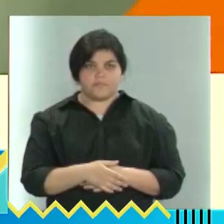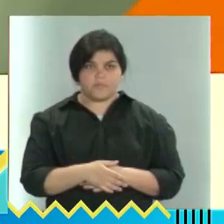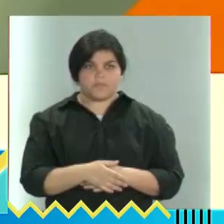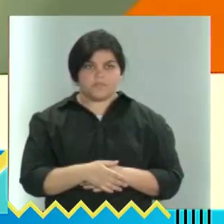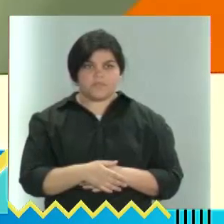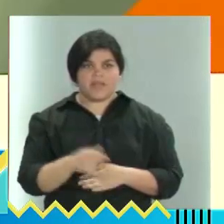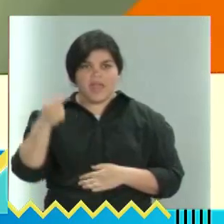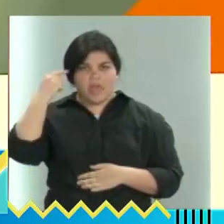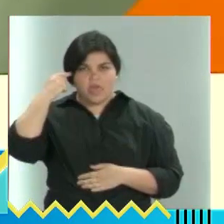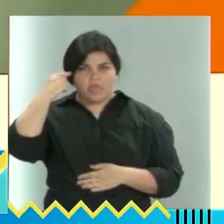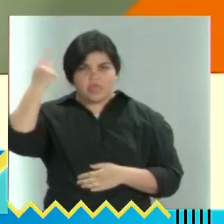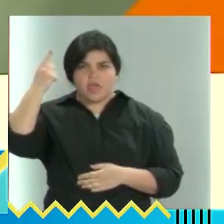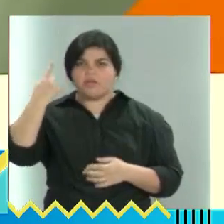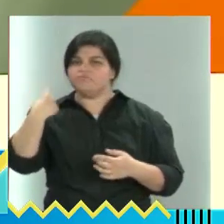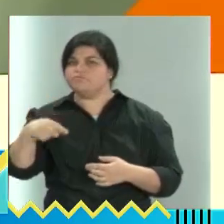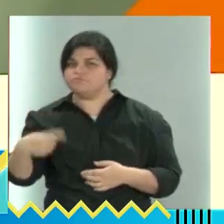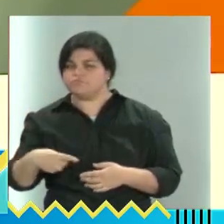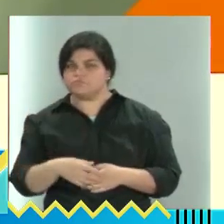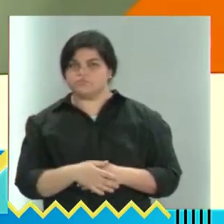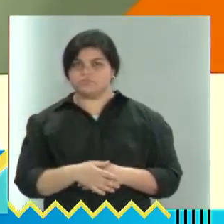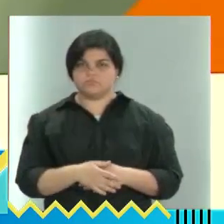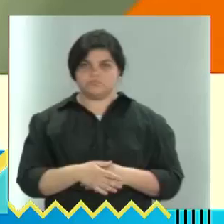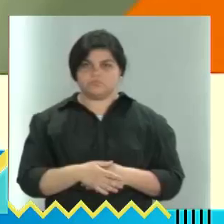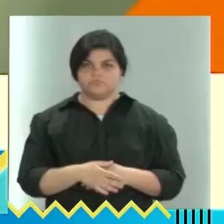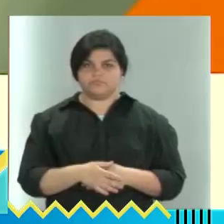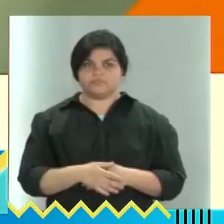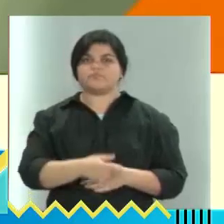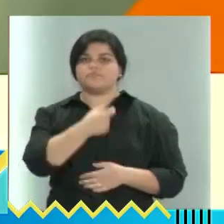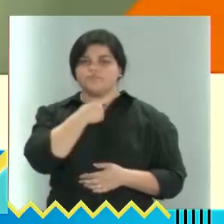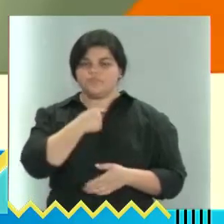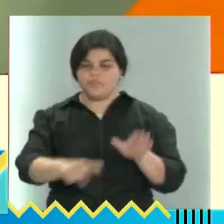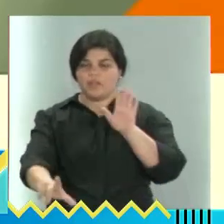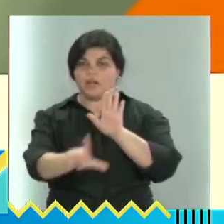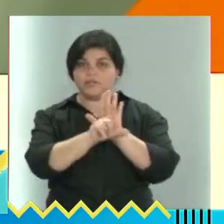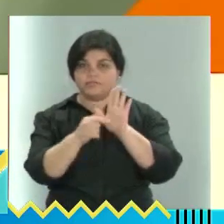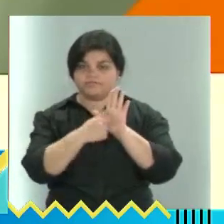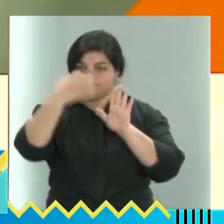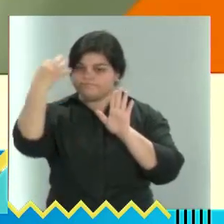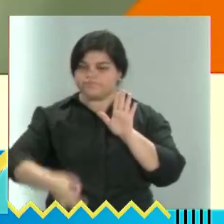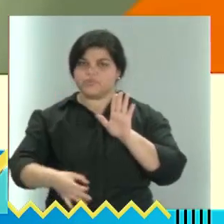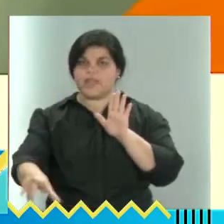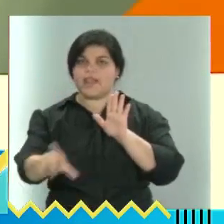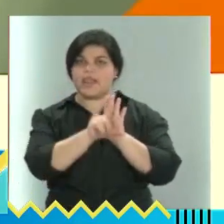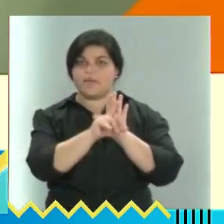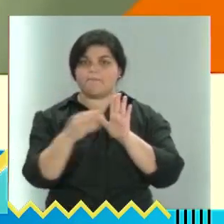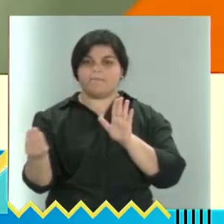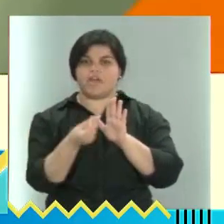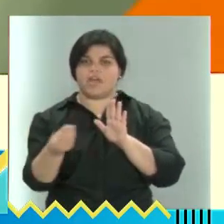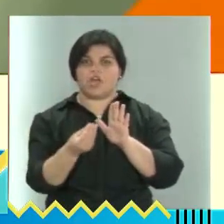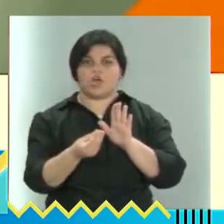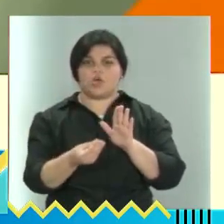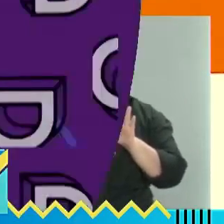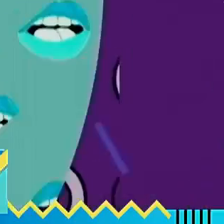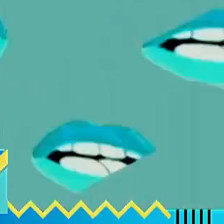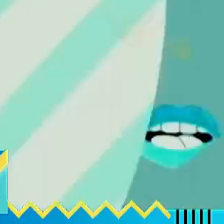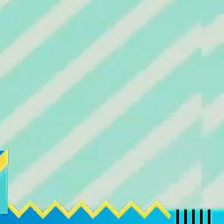La idea es llegar a una ley que sea sancionada, o sea, con rigor de ley, para que toda la obra pública sea hecha por